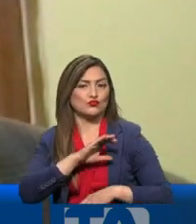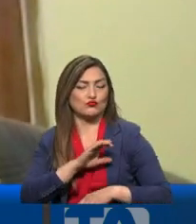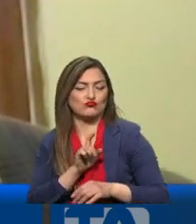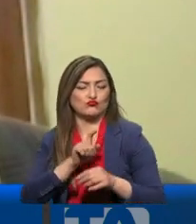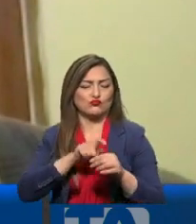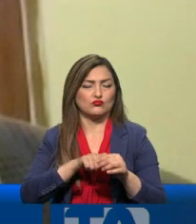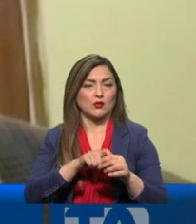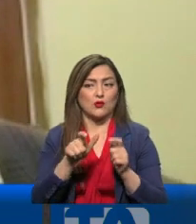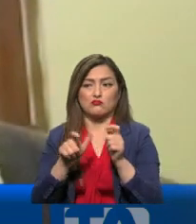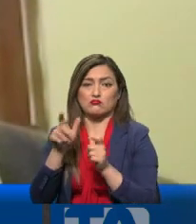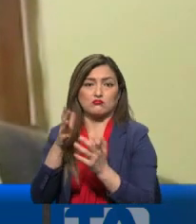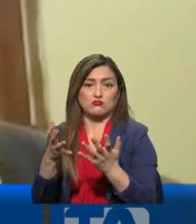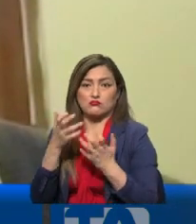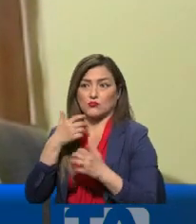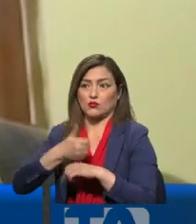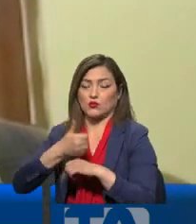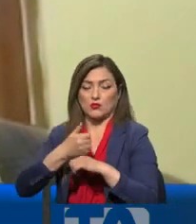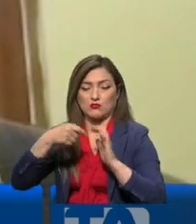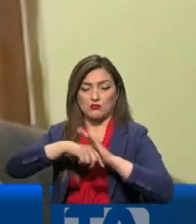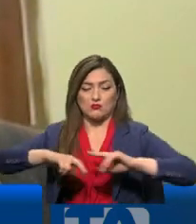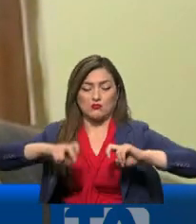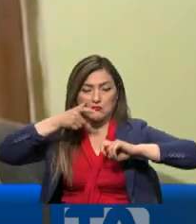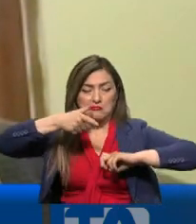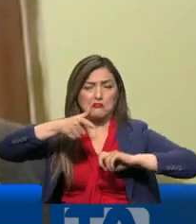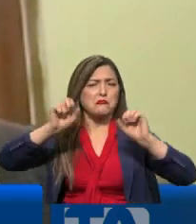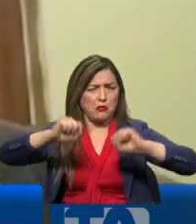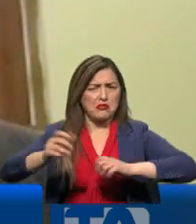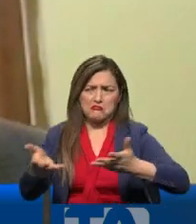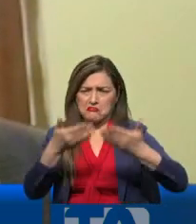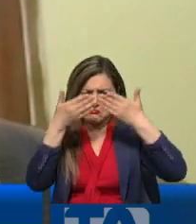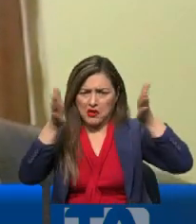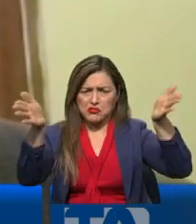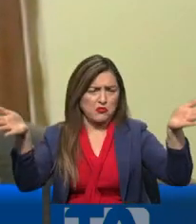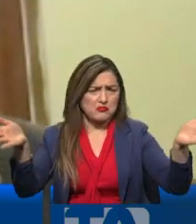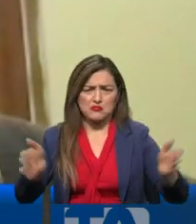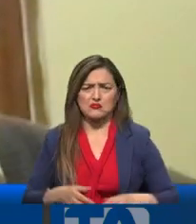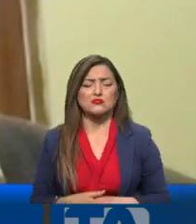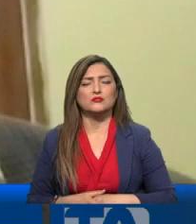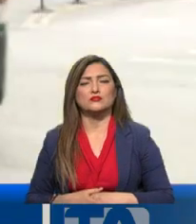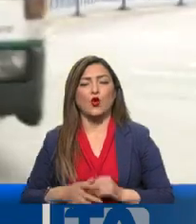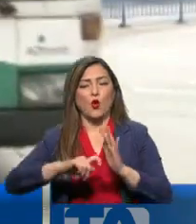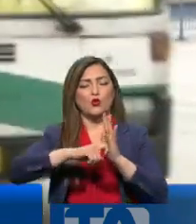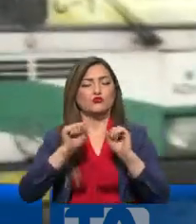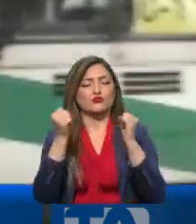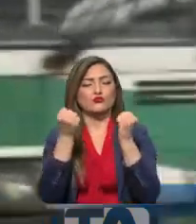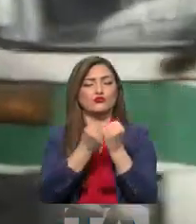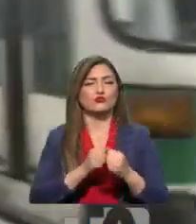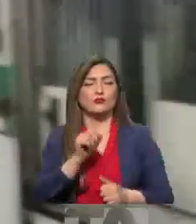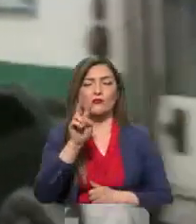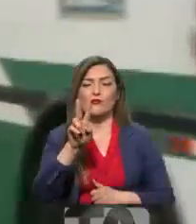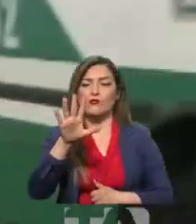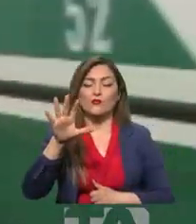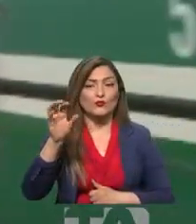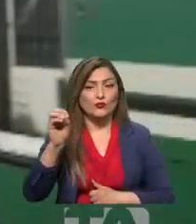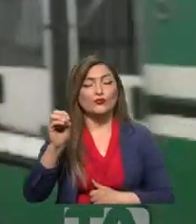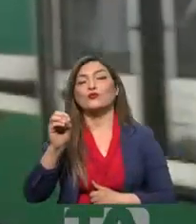auditadas por cualquier autoridad de fiscalización municipal o inclusive contraloría social son 250